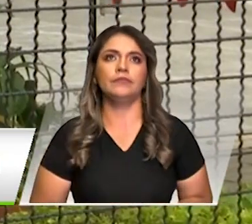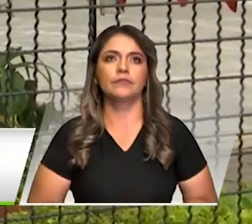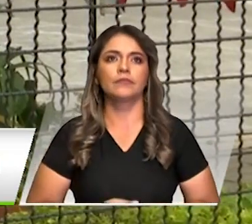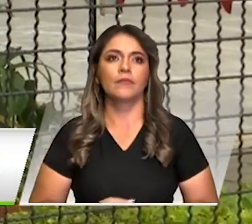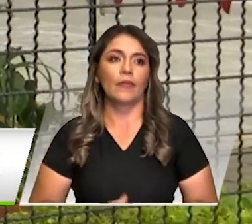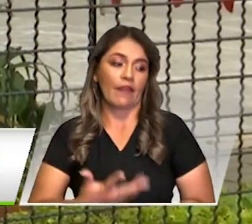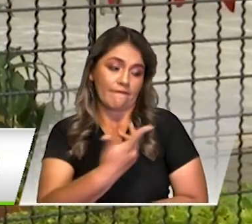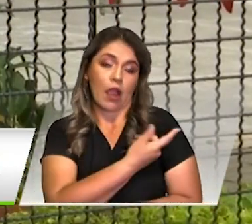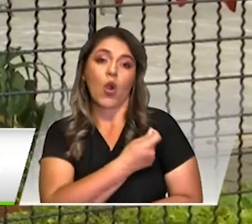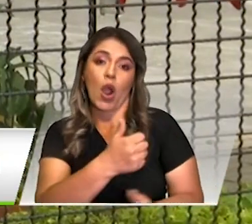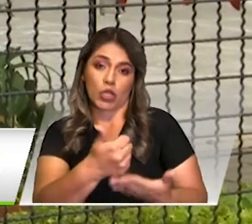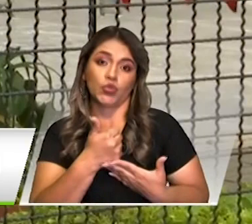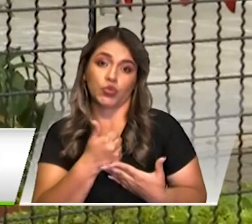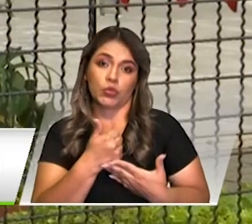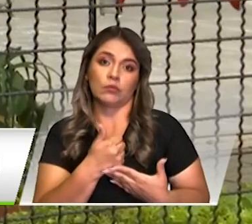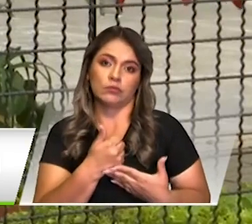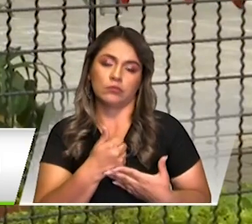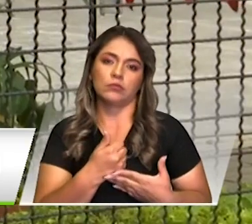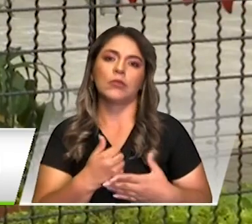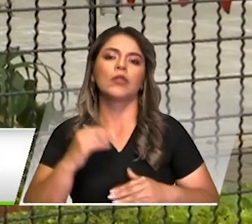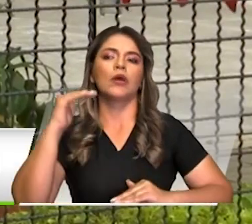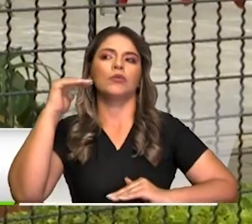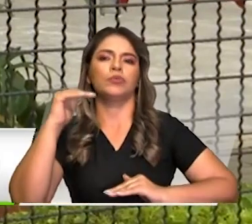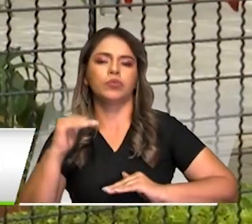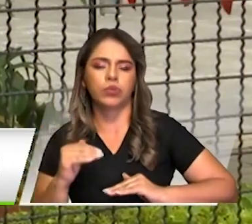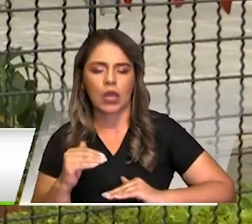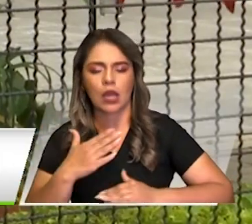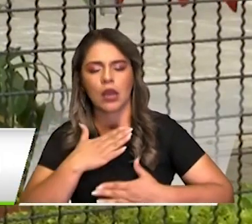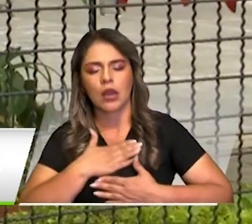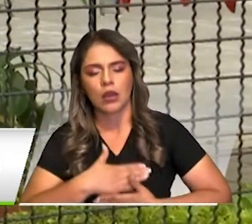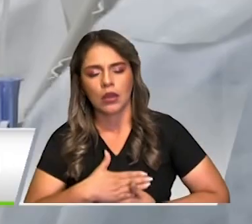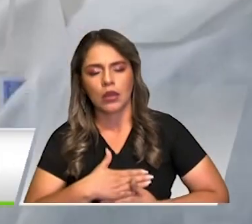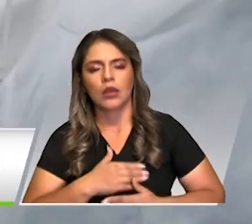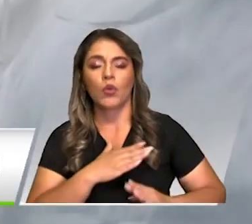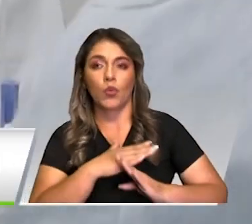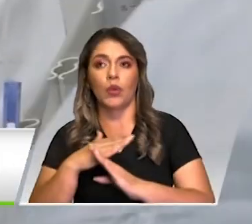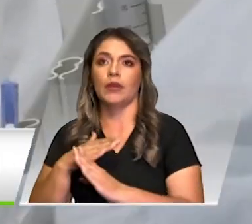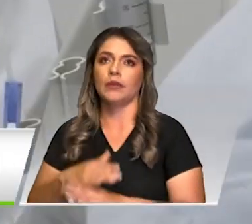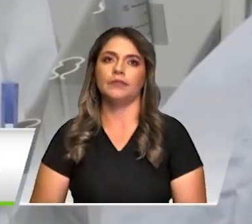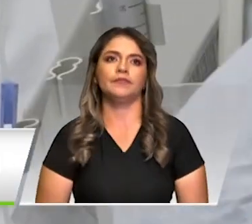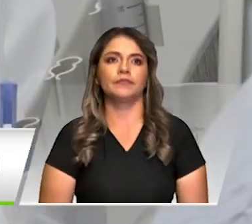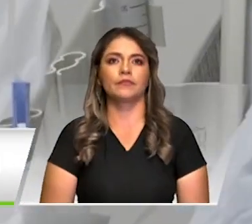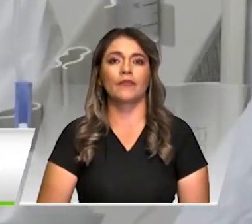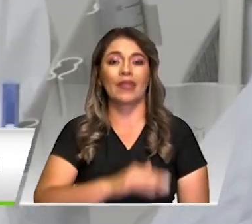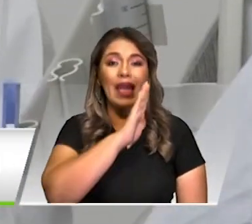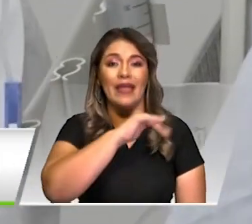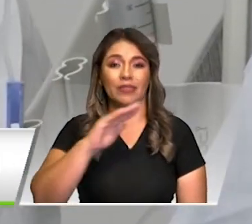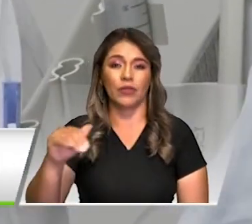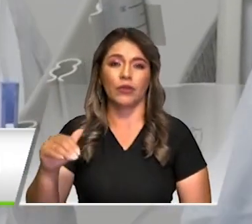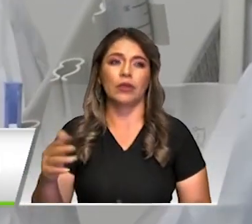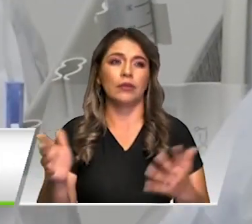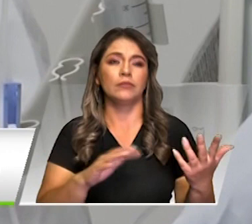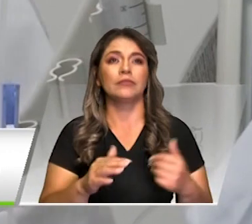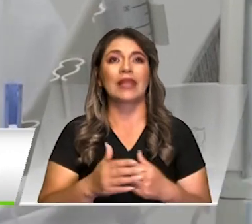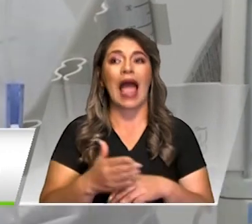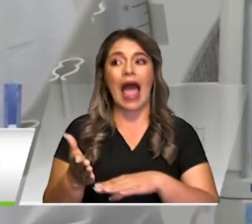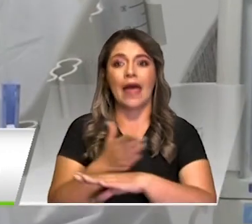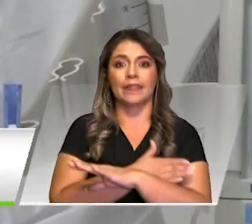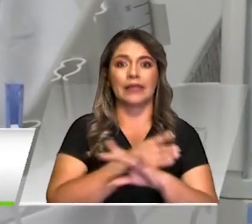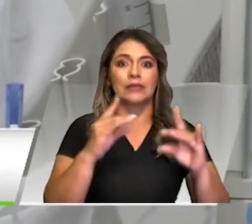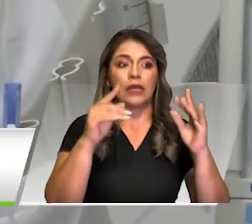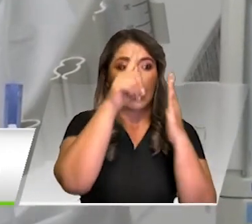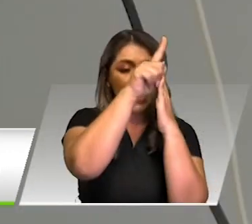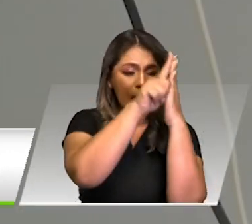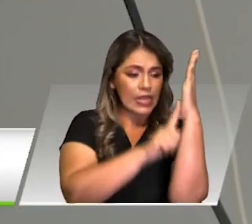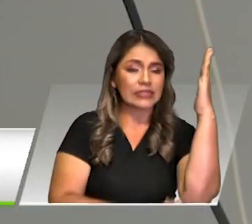adicionalmente disminuye el riesgo de mortalidad y de complicaciones antioquia pasó de tener más de 100 pacientes en lista de espera